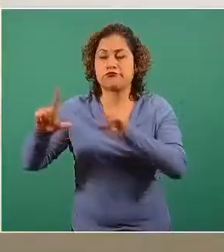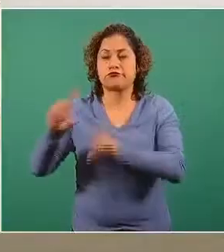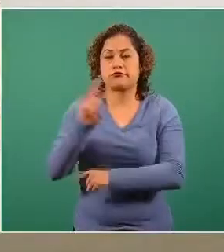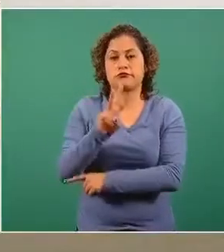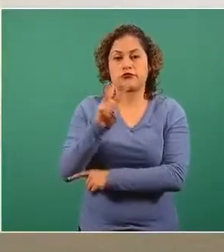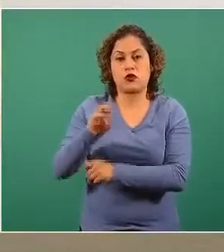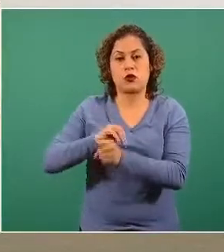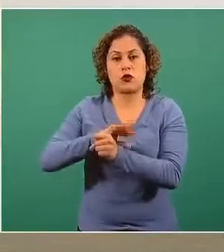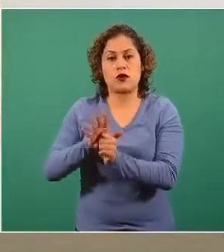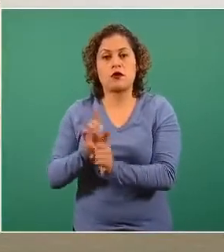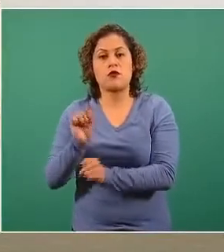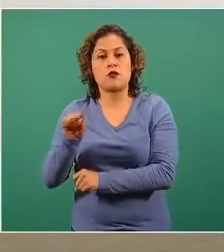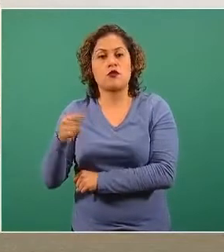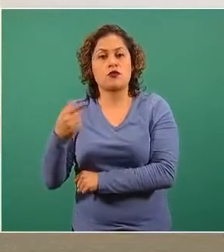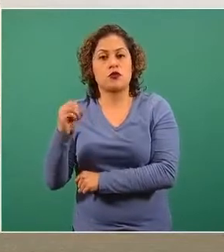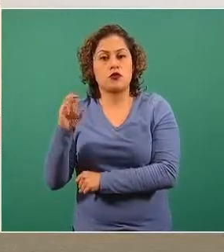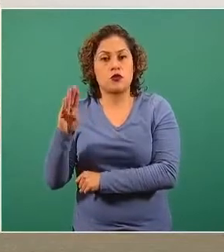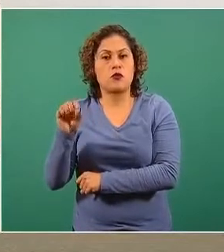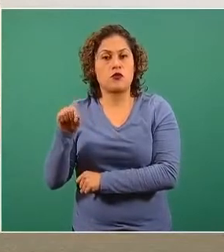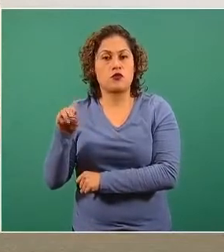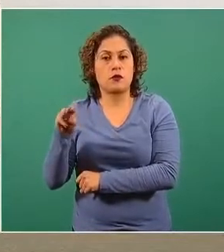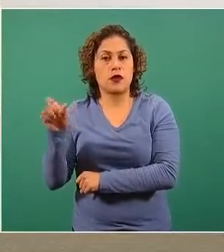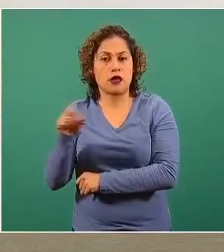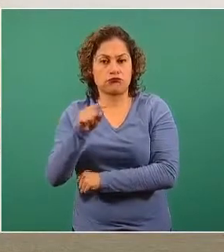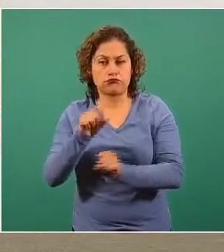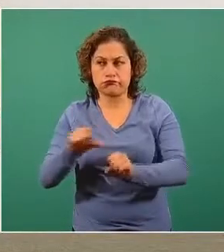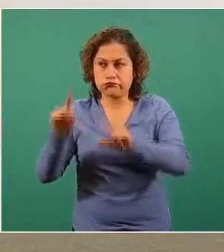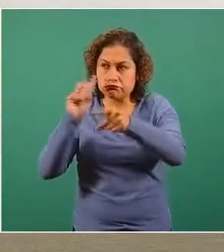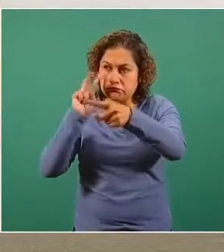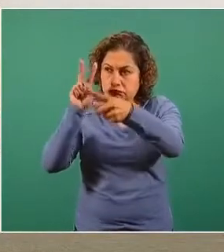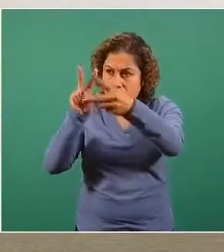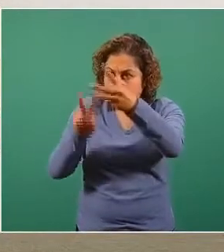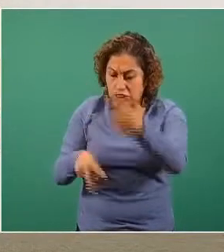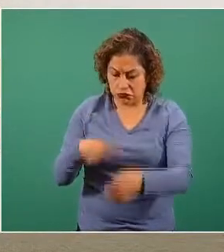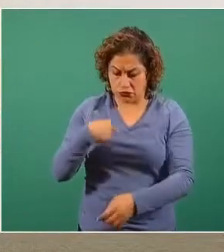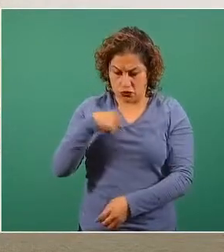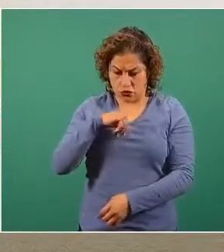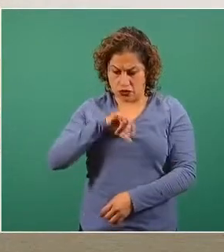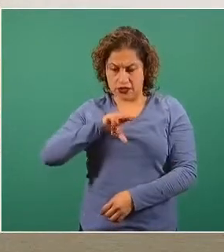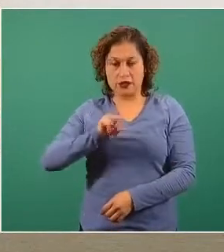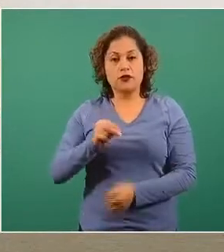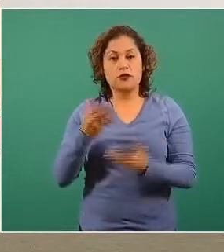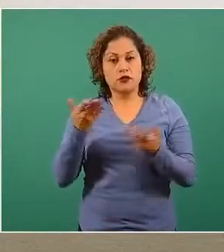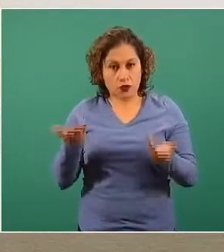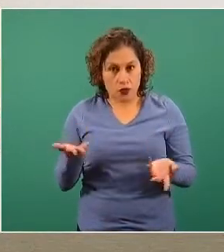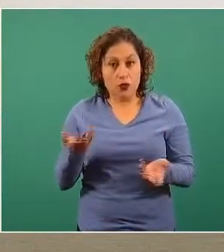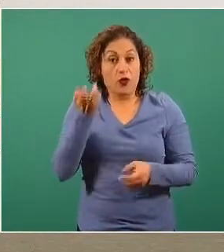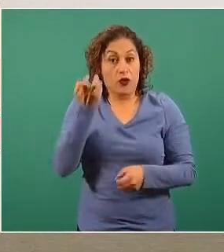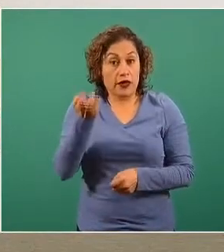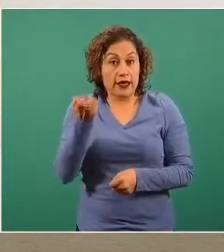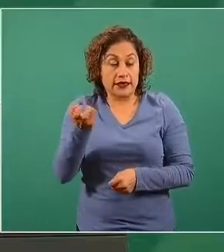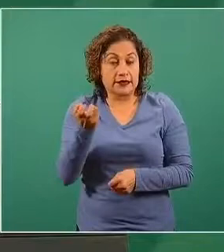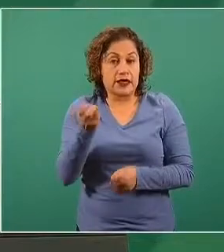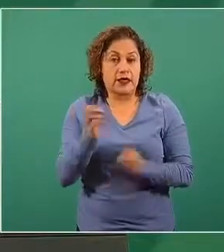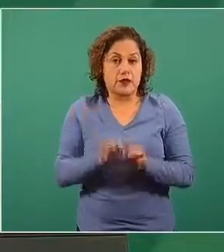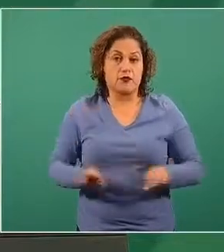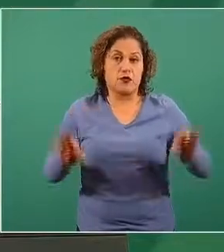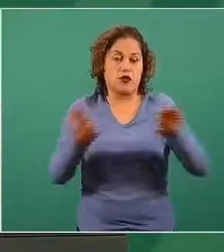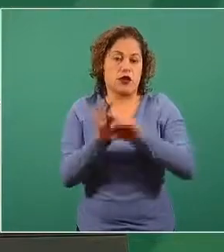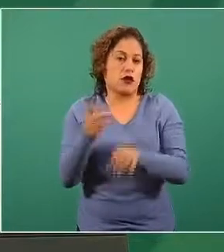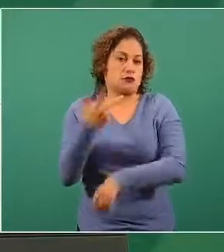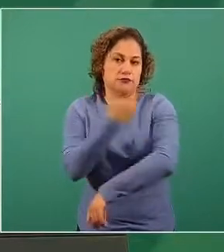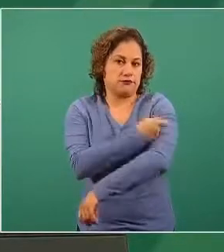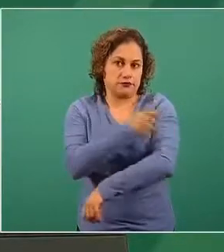coronavirus.gov.mx, y estas contraindicaciones absolutas no se podrán aplicar la vacuna, dado que en